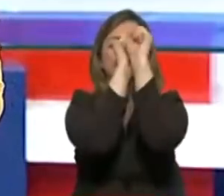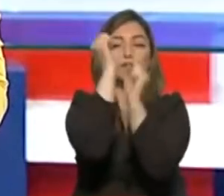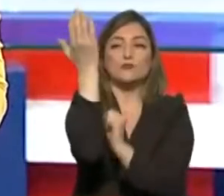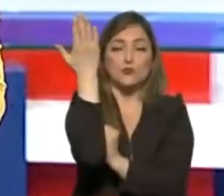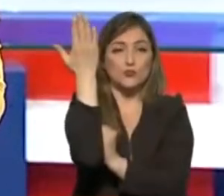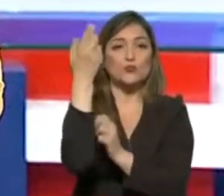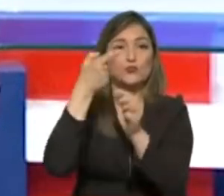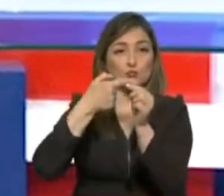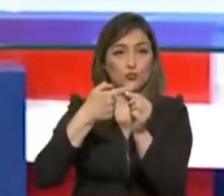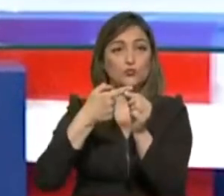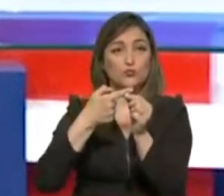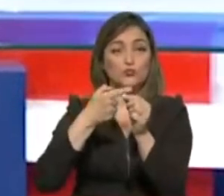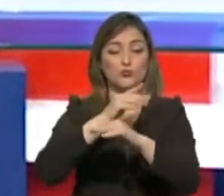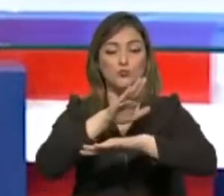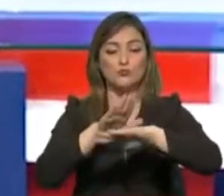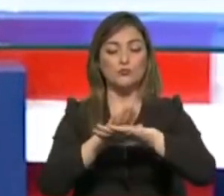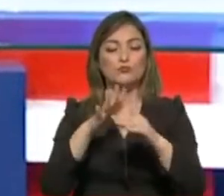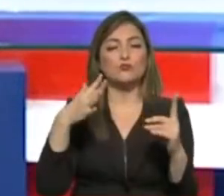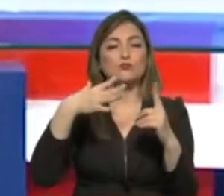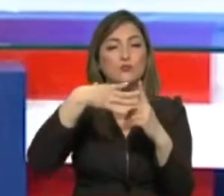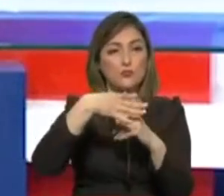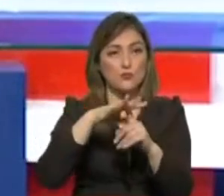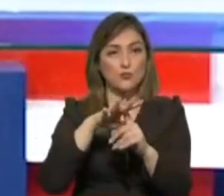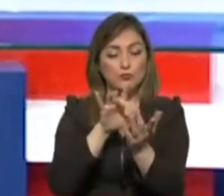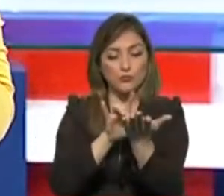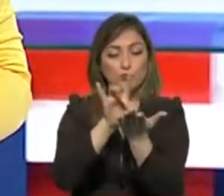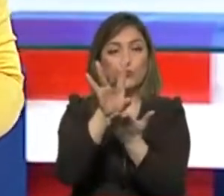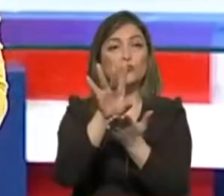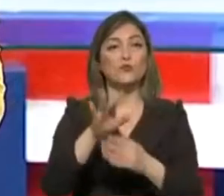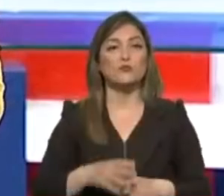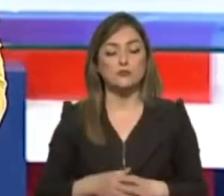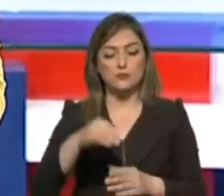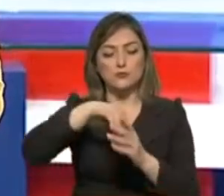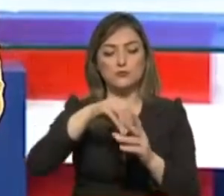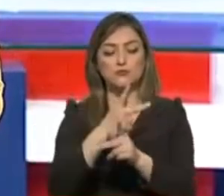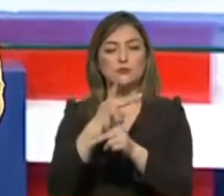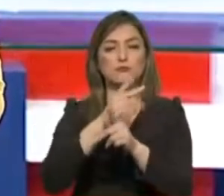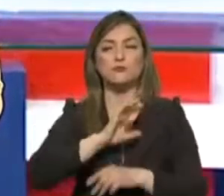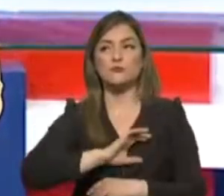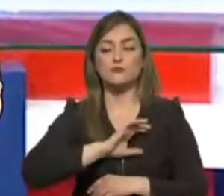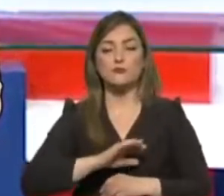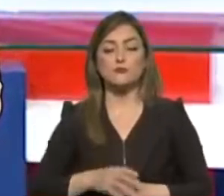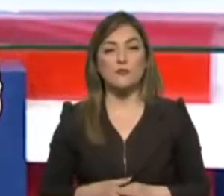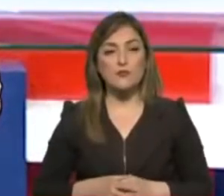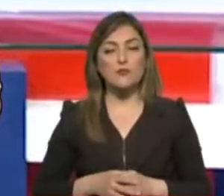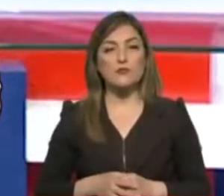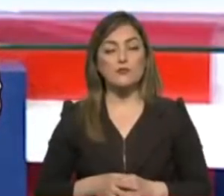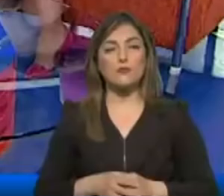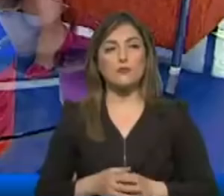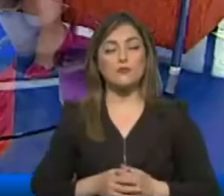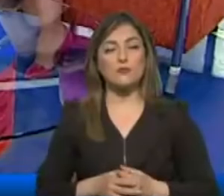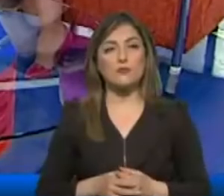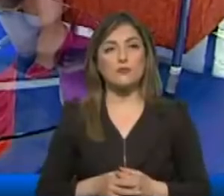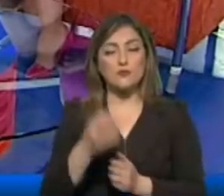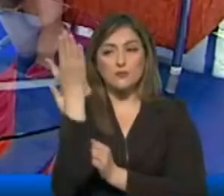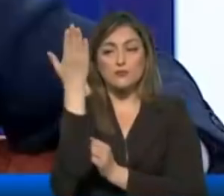alcalde de Quito, Jorge Yunda, se refirió a su situación luego de la remoción del cargo dentro del Consejo Metropolitano.